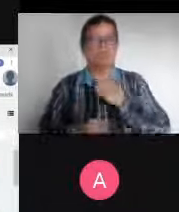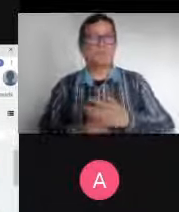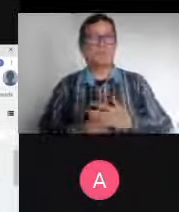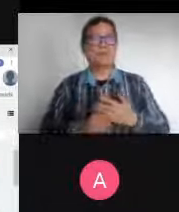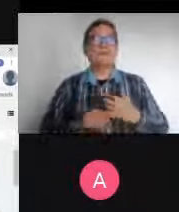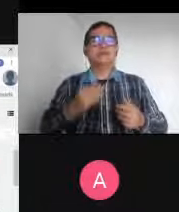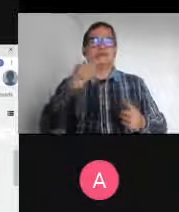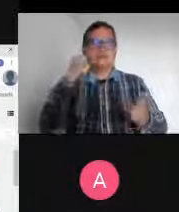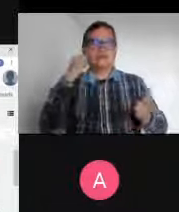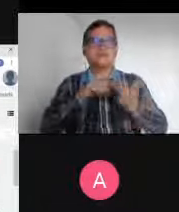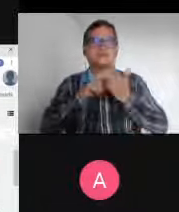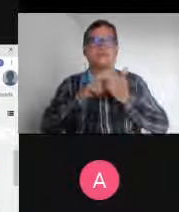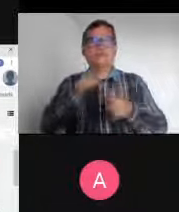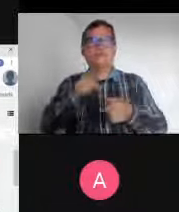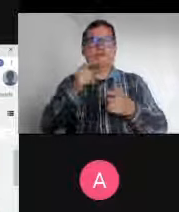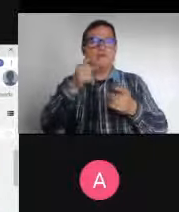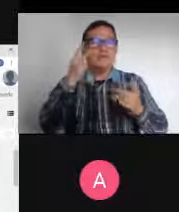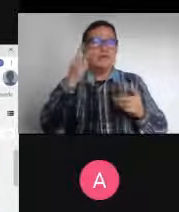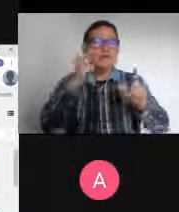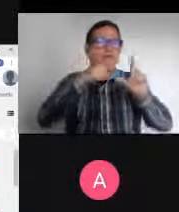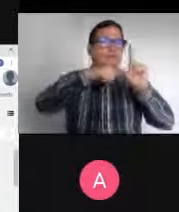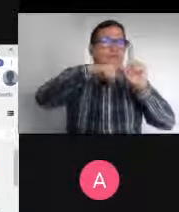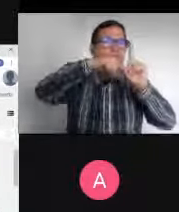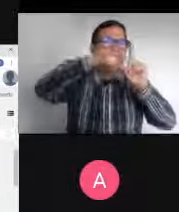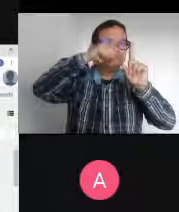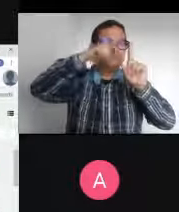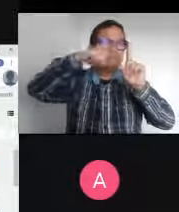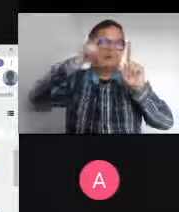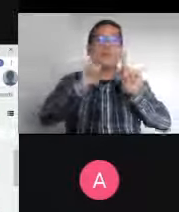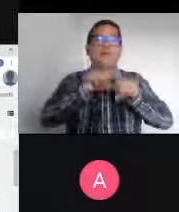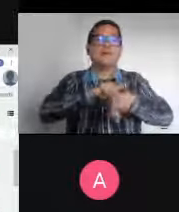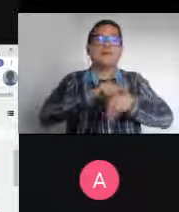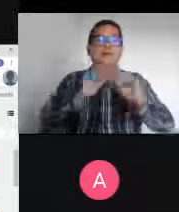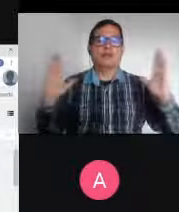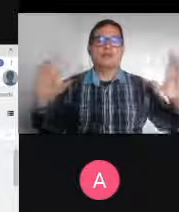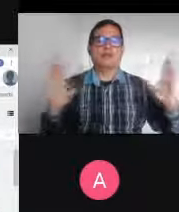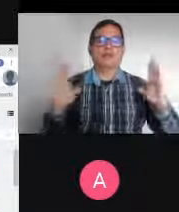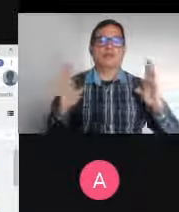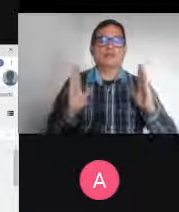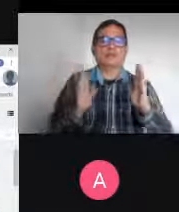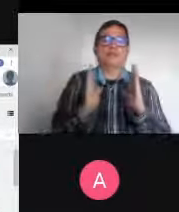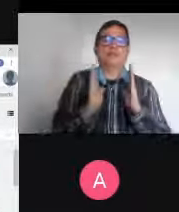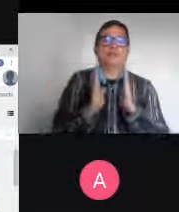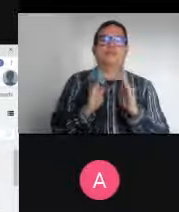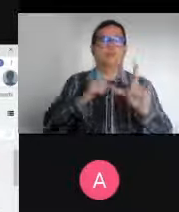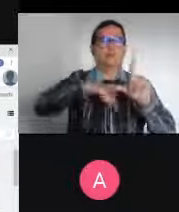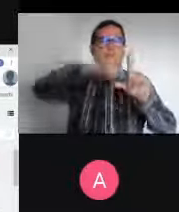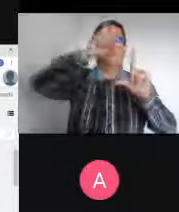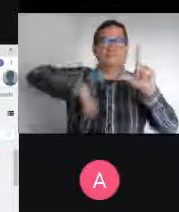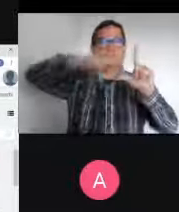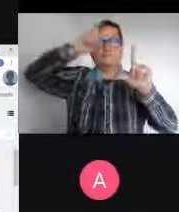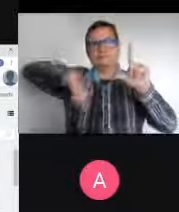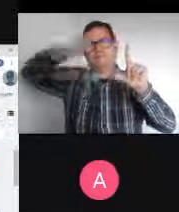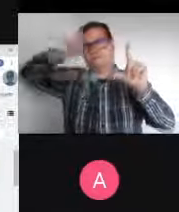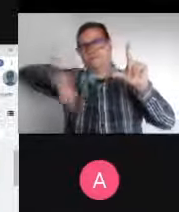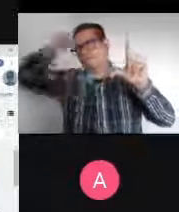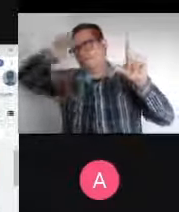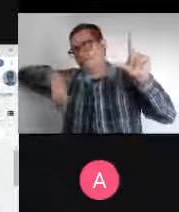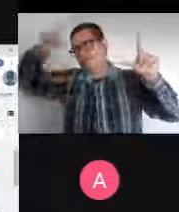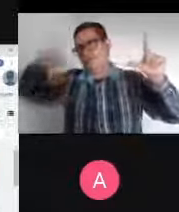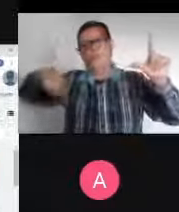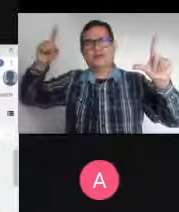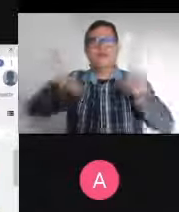Entonces, si ustedes ven, ya aquí alcanzo a ver muchas más onditas, más periodos, ¿no es cierto? Entonces, ahí